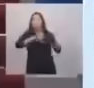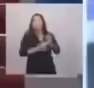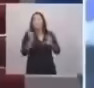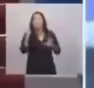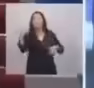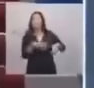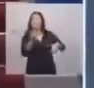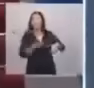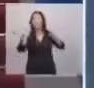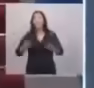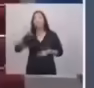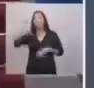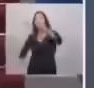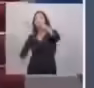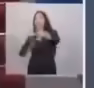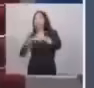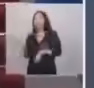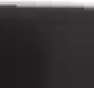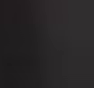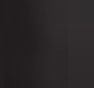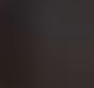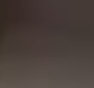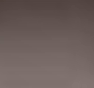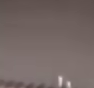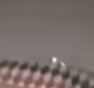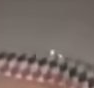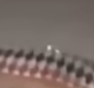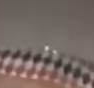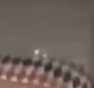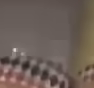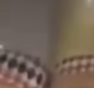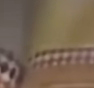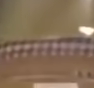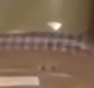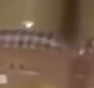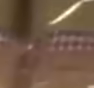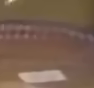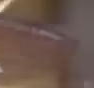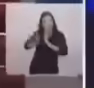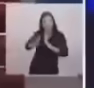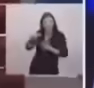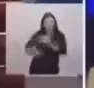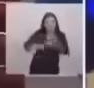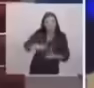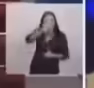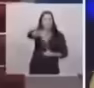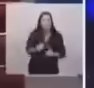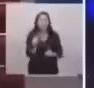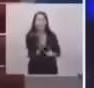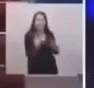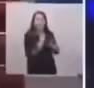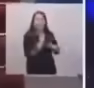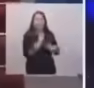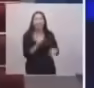no no no cuando dijo mondino se especula va a subir el dólar importador y va a subir el dólar exportador